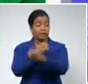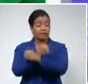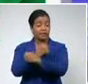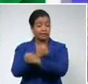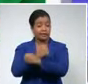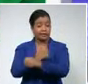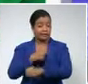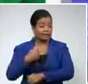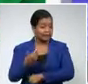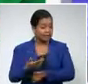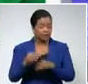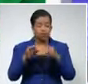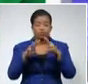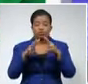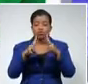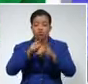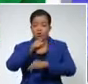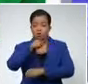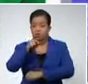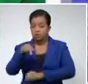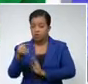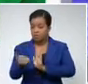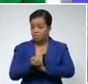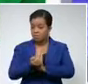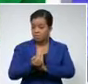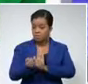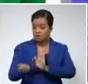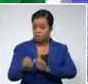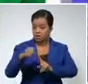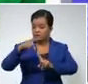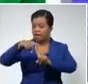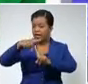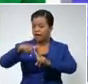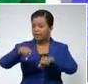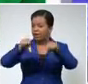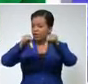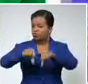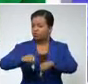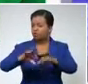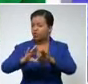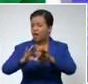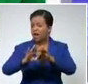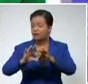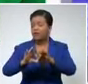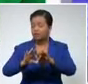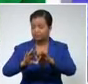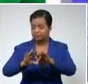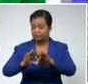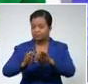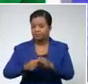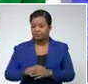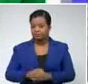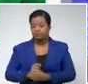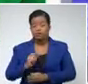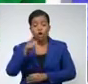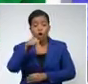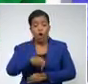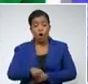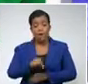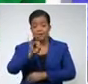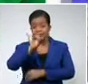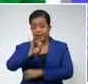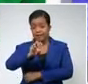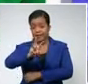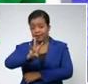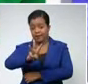el número de pacientes confirmados en salas de terapia intensiva. Estamos hablando hoy de 73